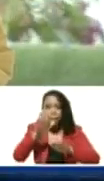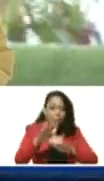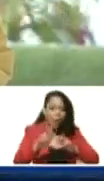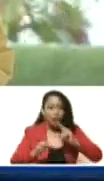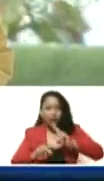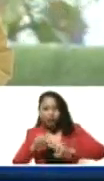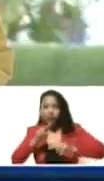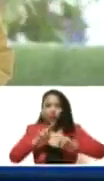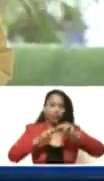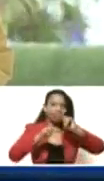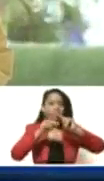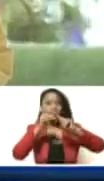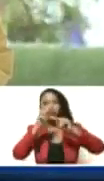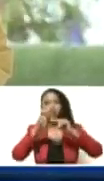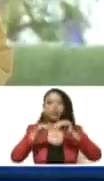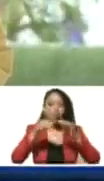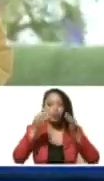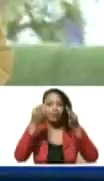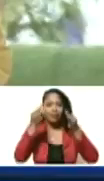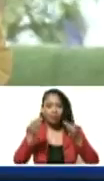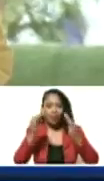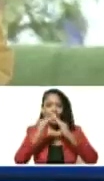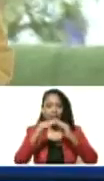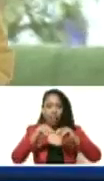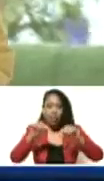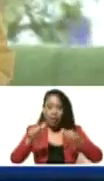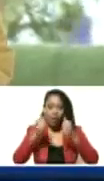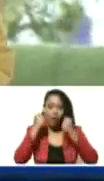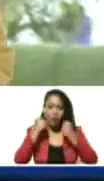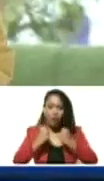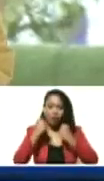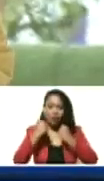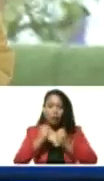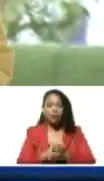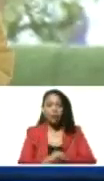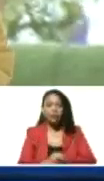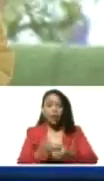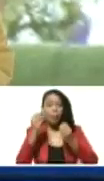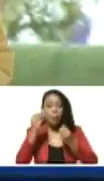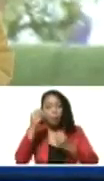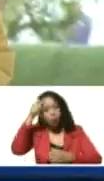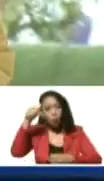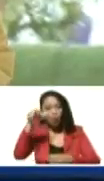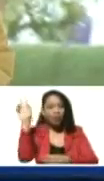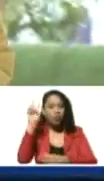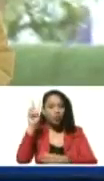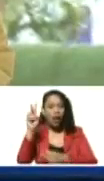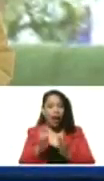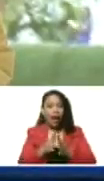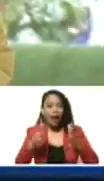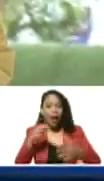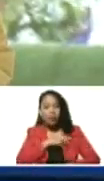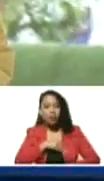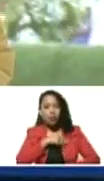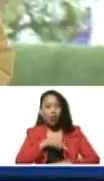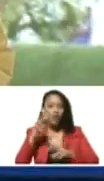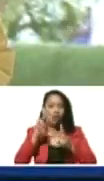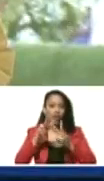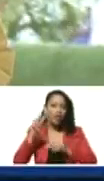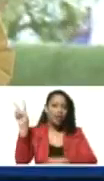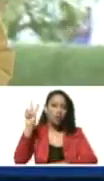vivienda segura, estable, en terreno sólido para el pueblo de Venezuela. La gran misión